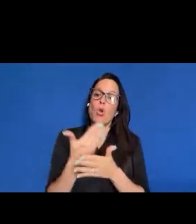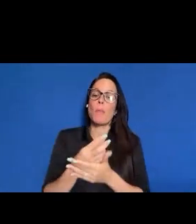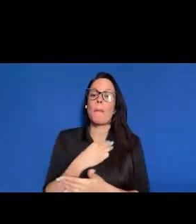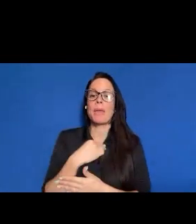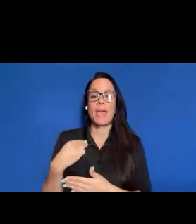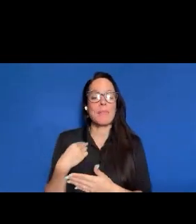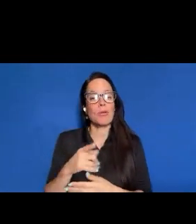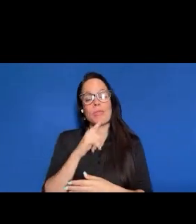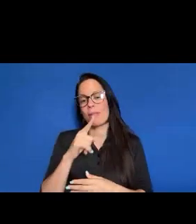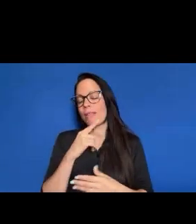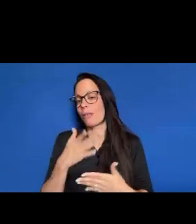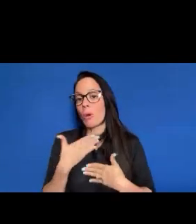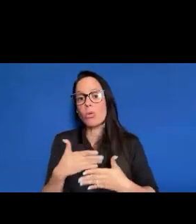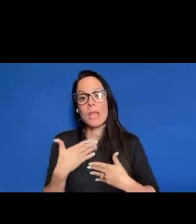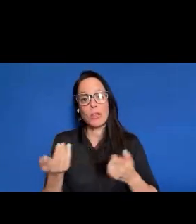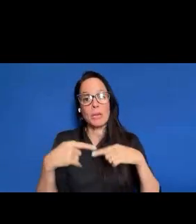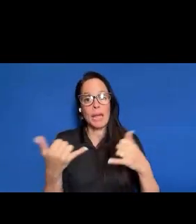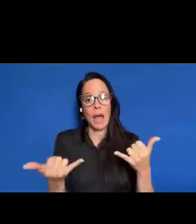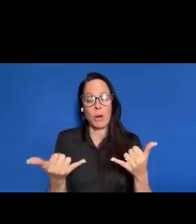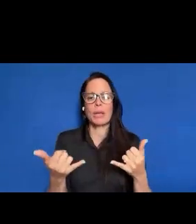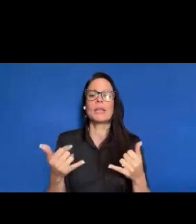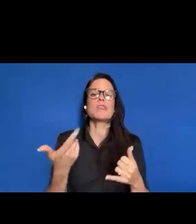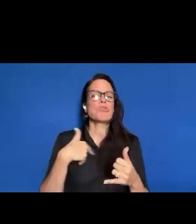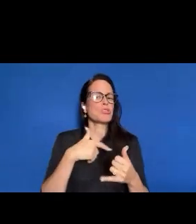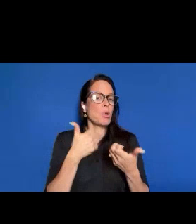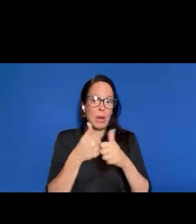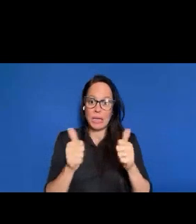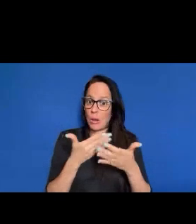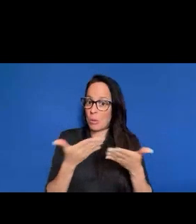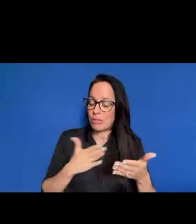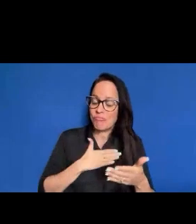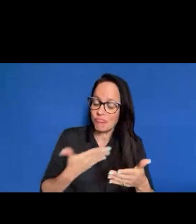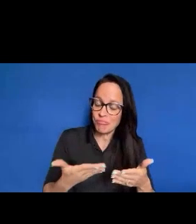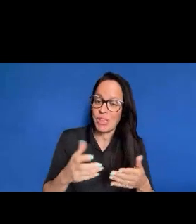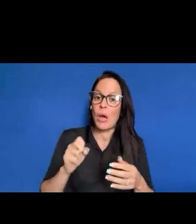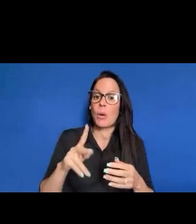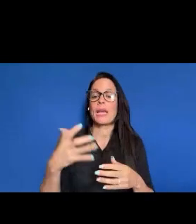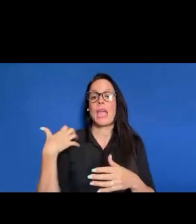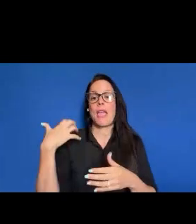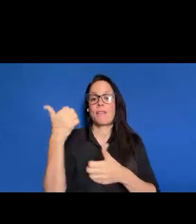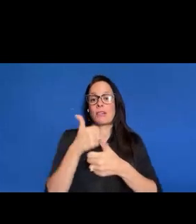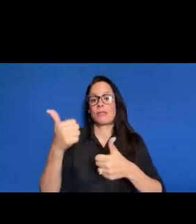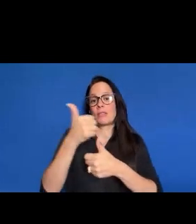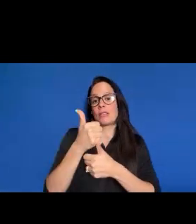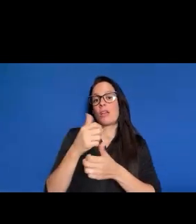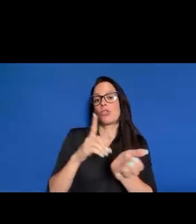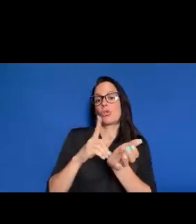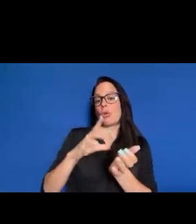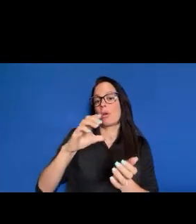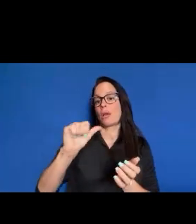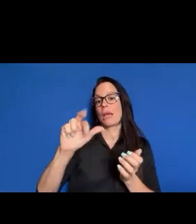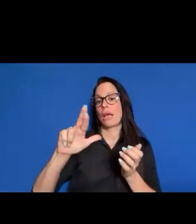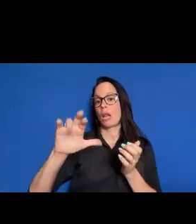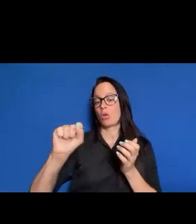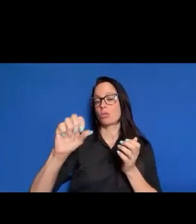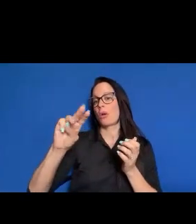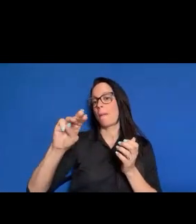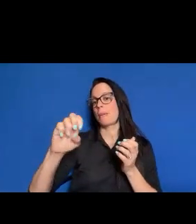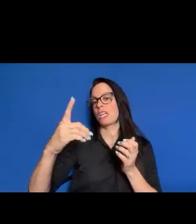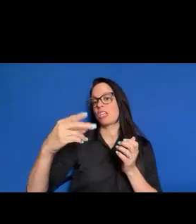acá. Y ya saben, ¿verdad? Pues que estamos a la orden. Y de parte del secretario de Salud, doctor Carlos Mellado, pues les agradecemos y